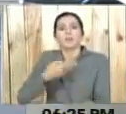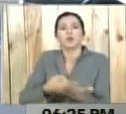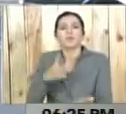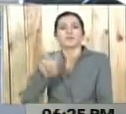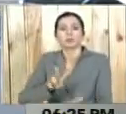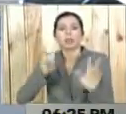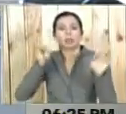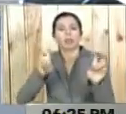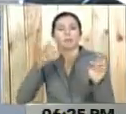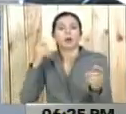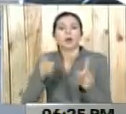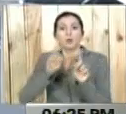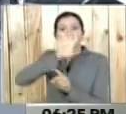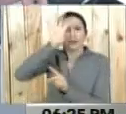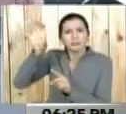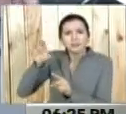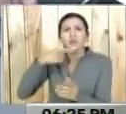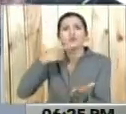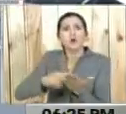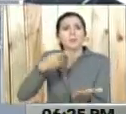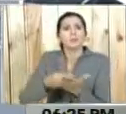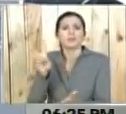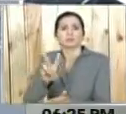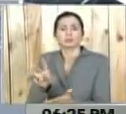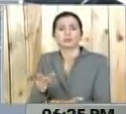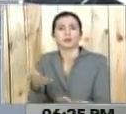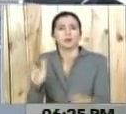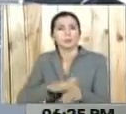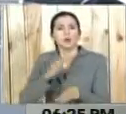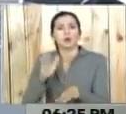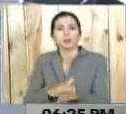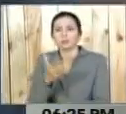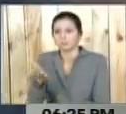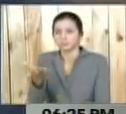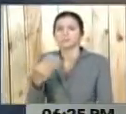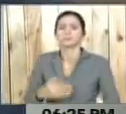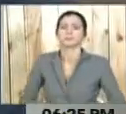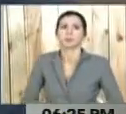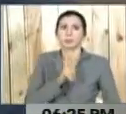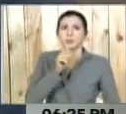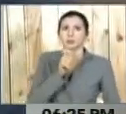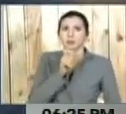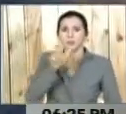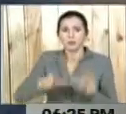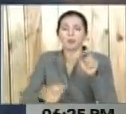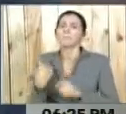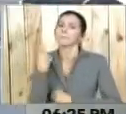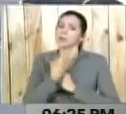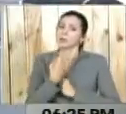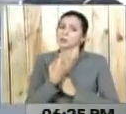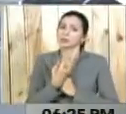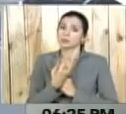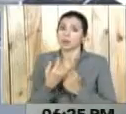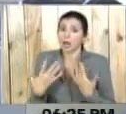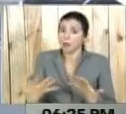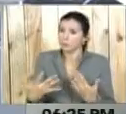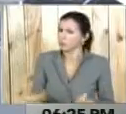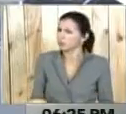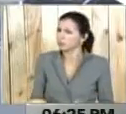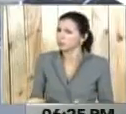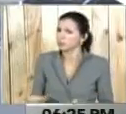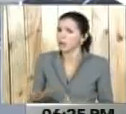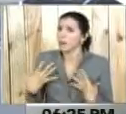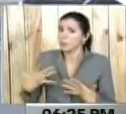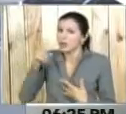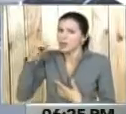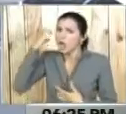se habla de Venezuela. Y yo quisiera, para ir cerrando ese tema, porque de hecho la gente pregunta acá si el apuro no será para tratar